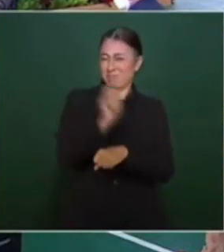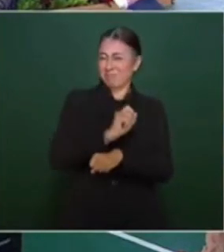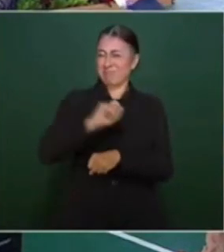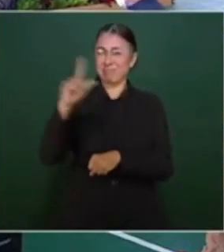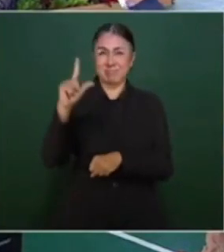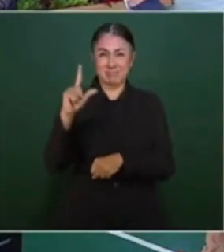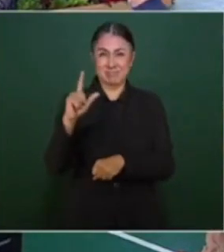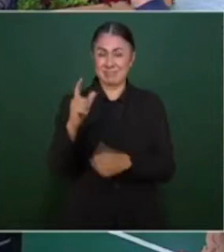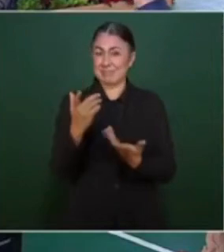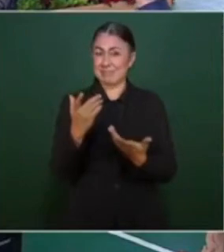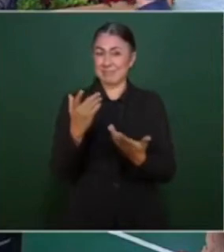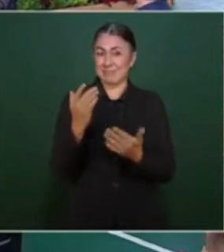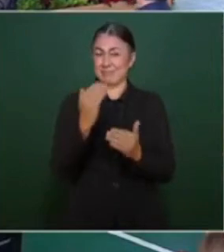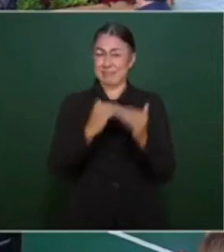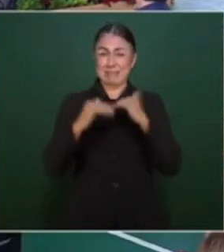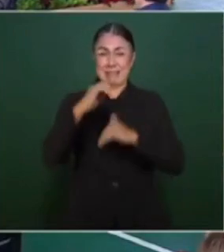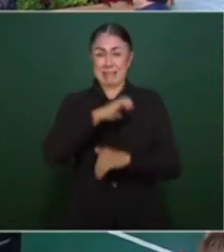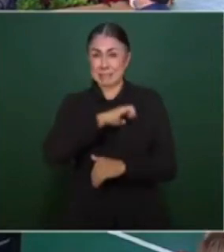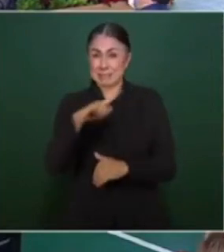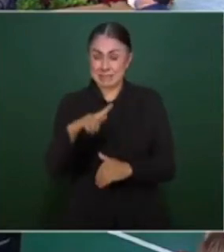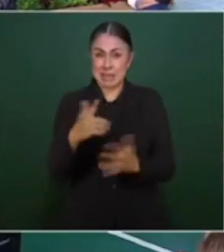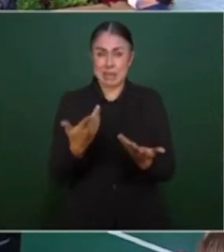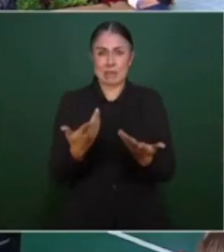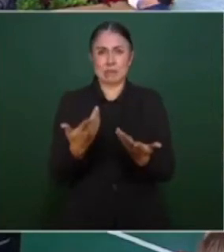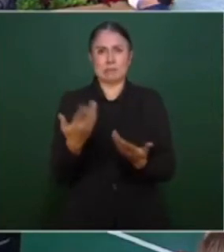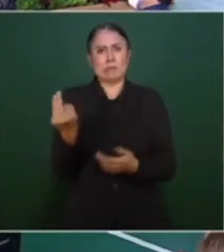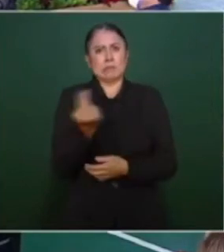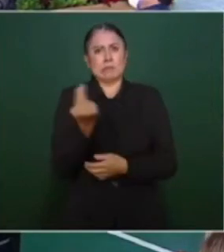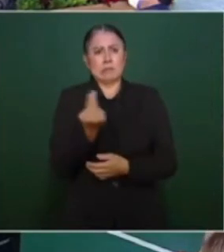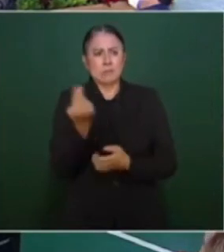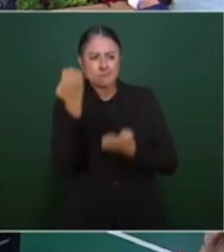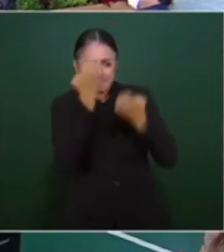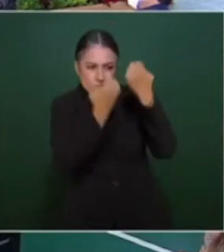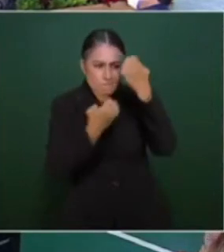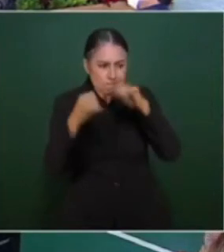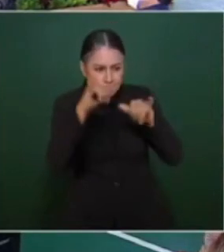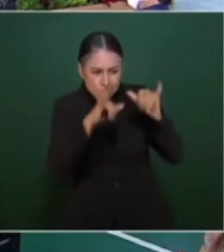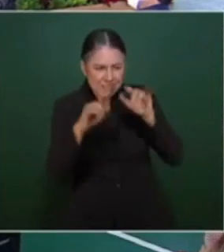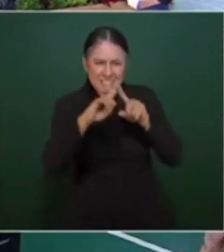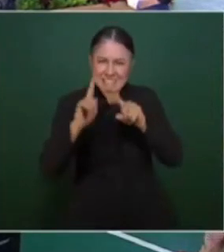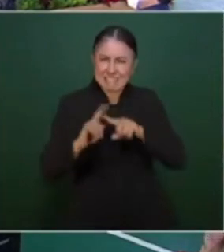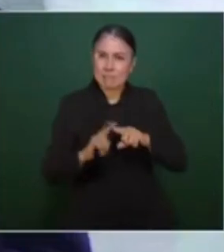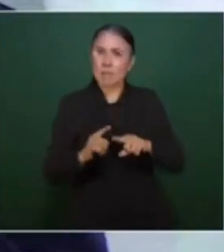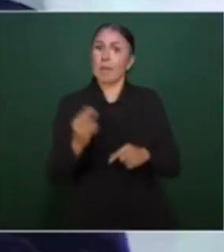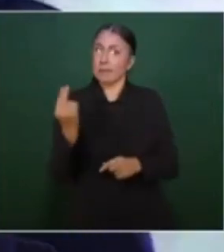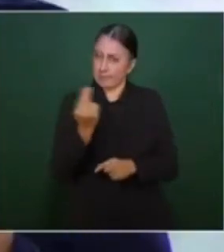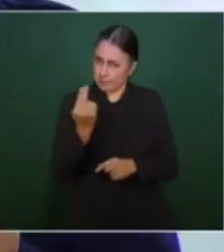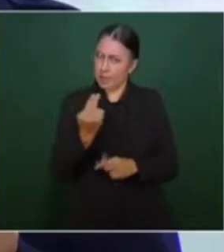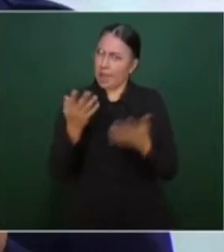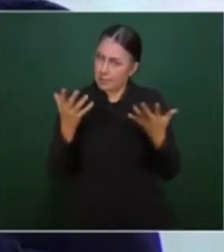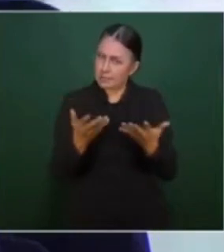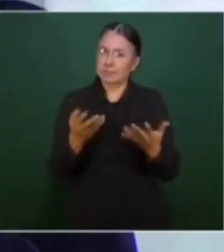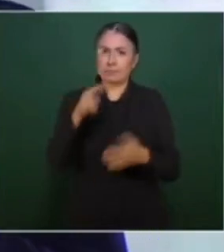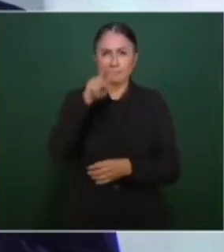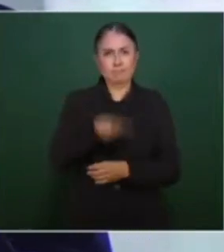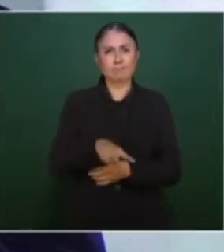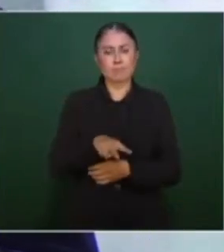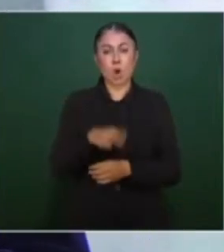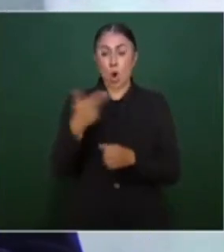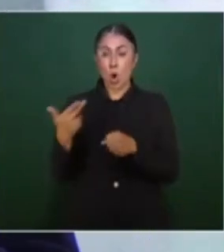se requieren hacer estudios se puedan llevar a cabo, que los hospitales